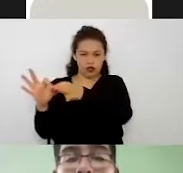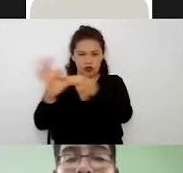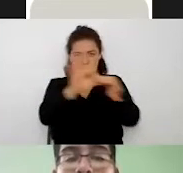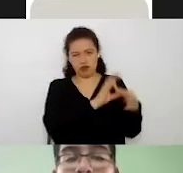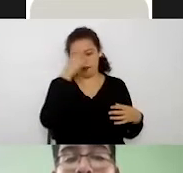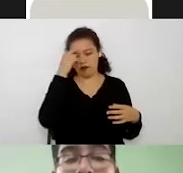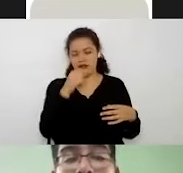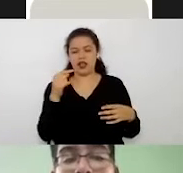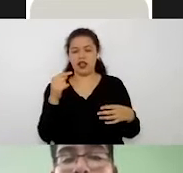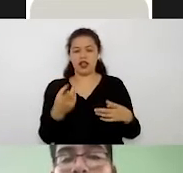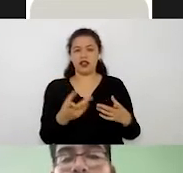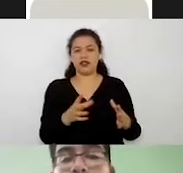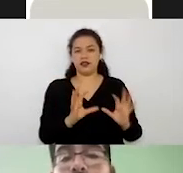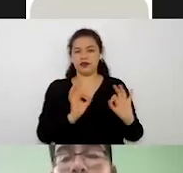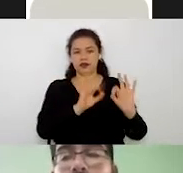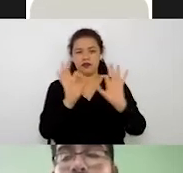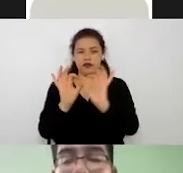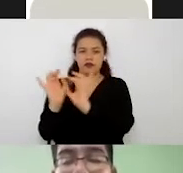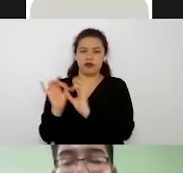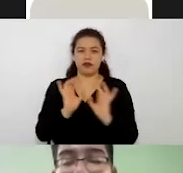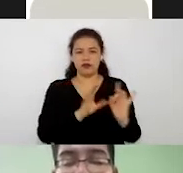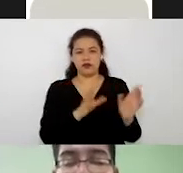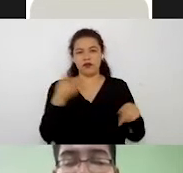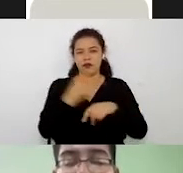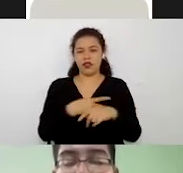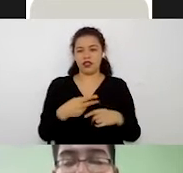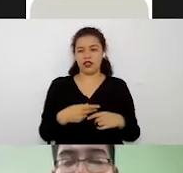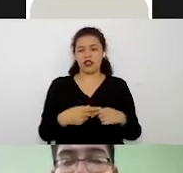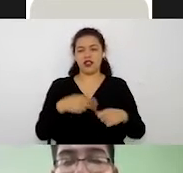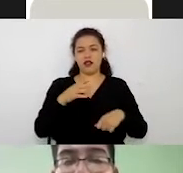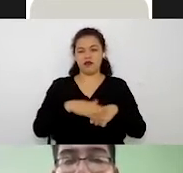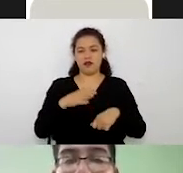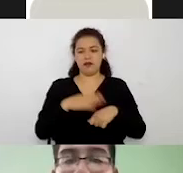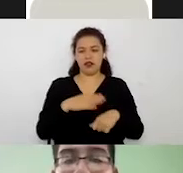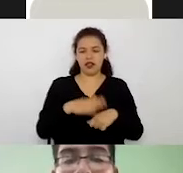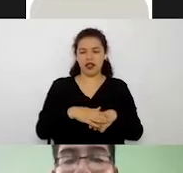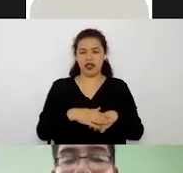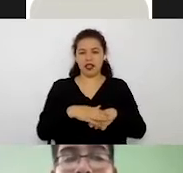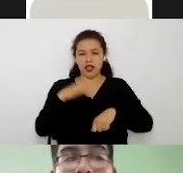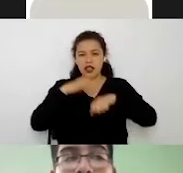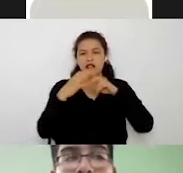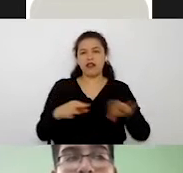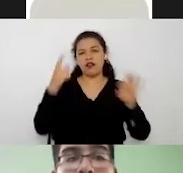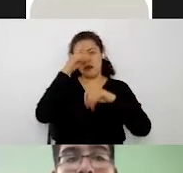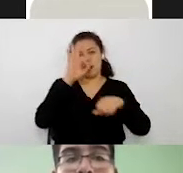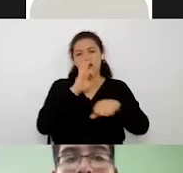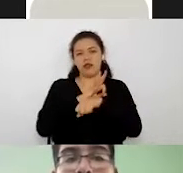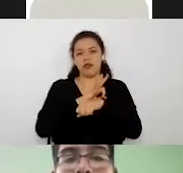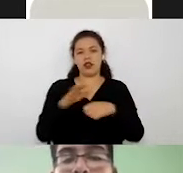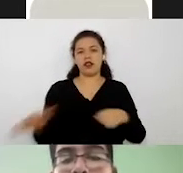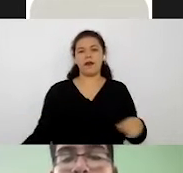tipo de fenómenos y sobre todo eso, ¿no? Parte fundamental de lo que es la protección civil